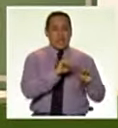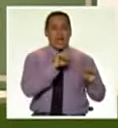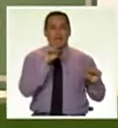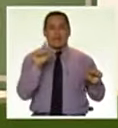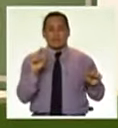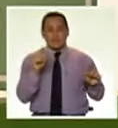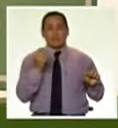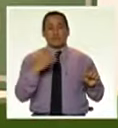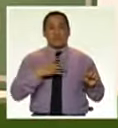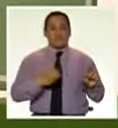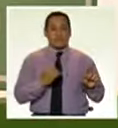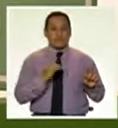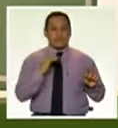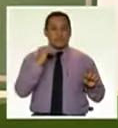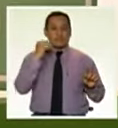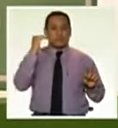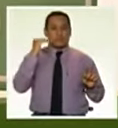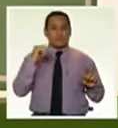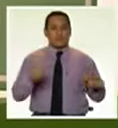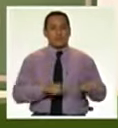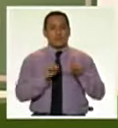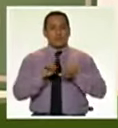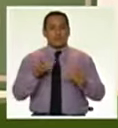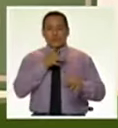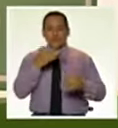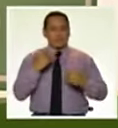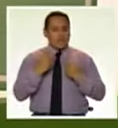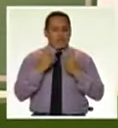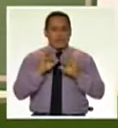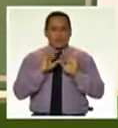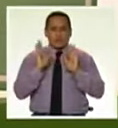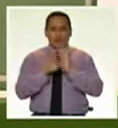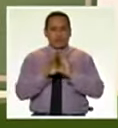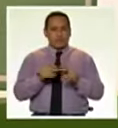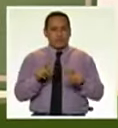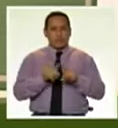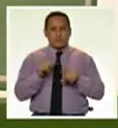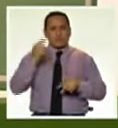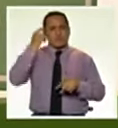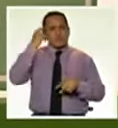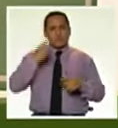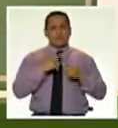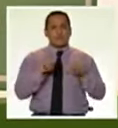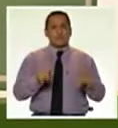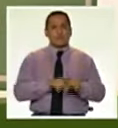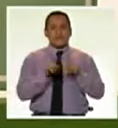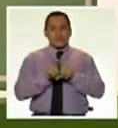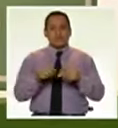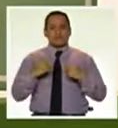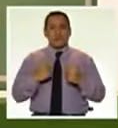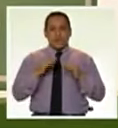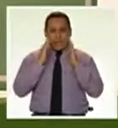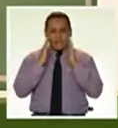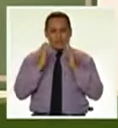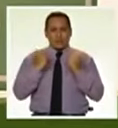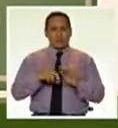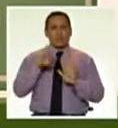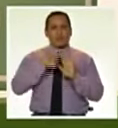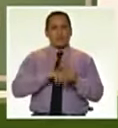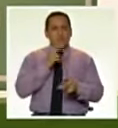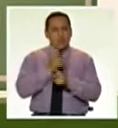porque la edad cronológica, ¿no? No tiene nada que ver con a veces su edad mental, pero estamos como parte de